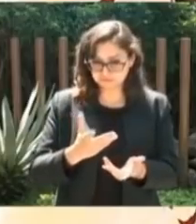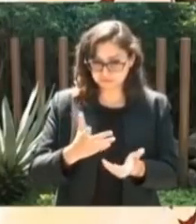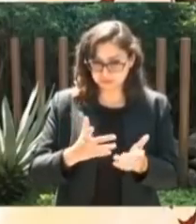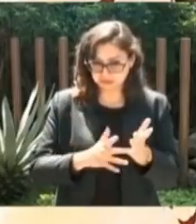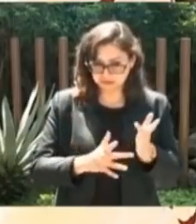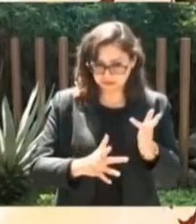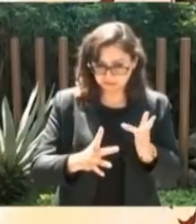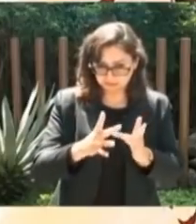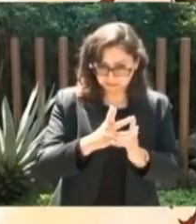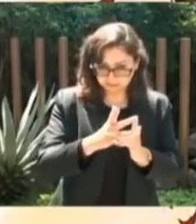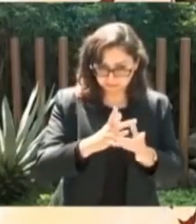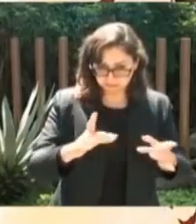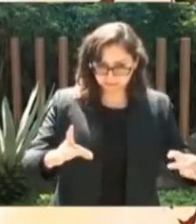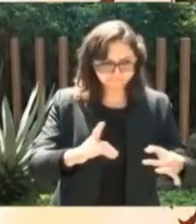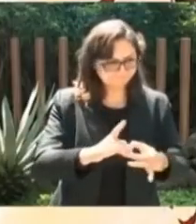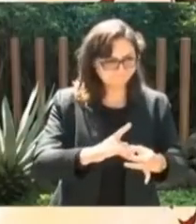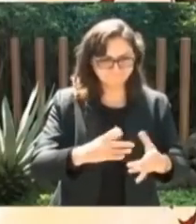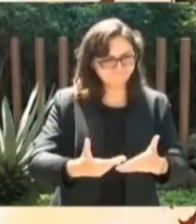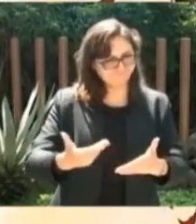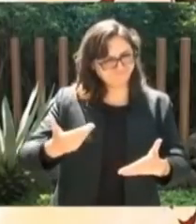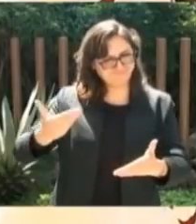cristianismo.